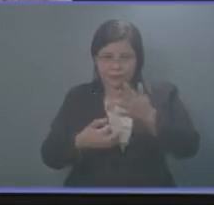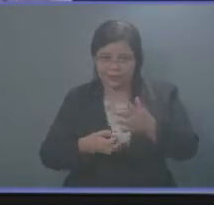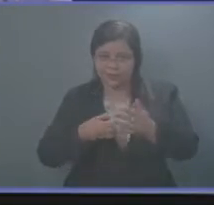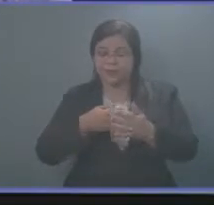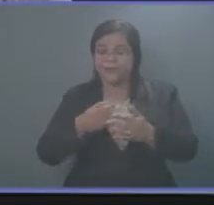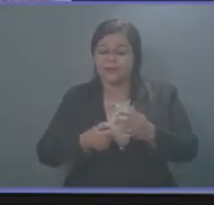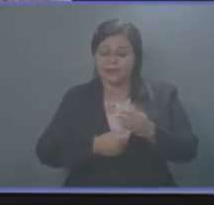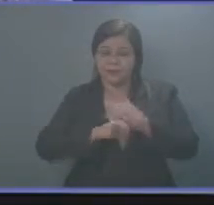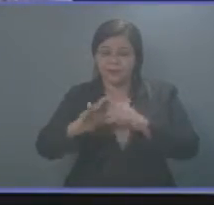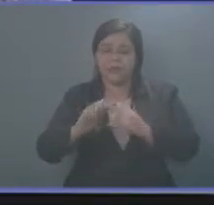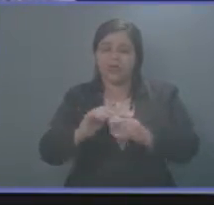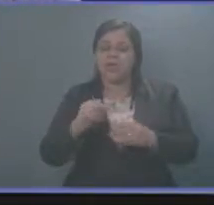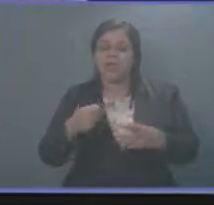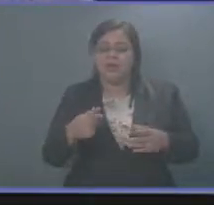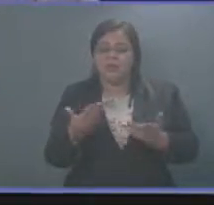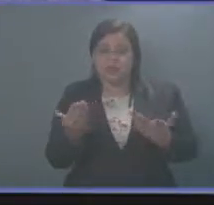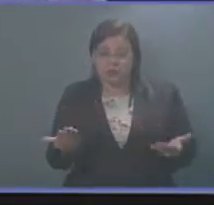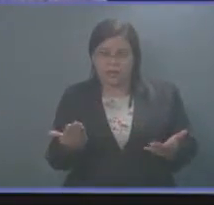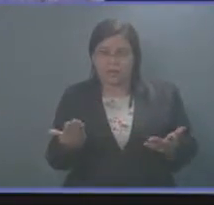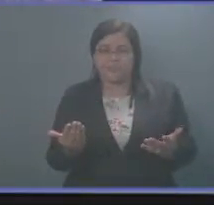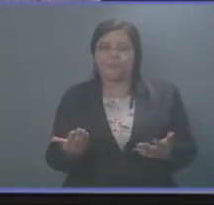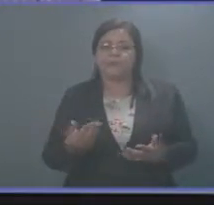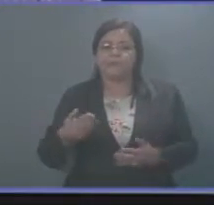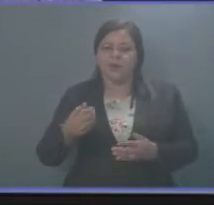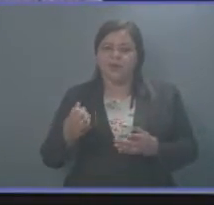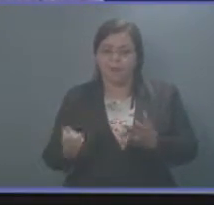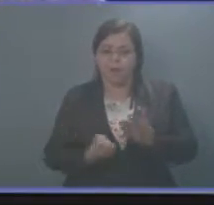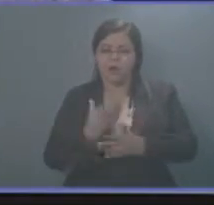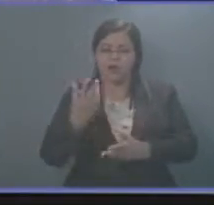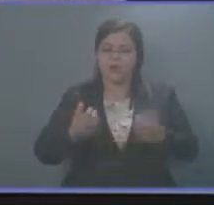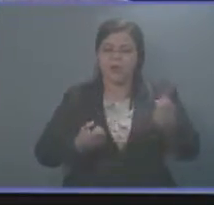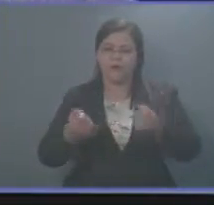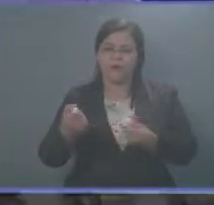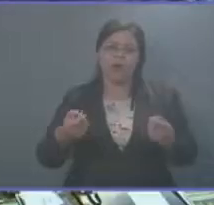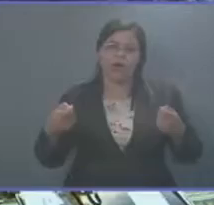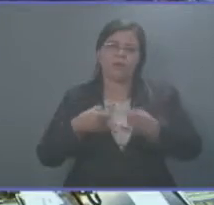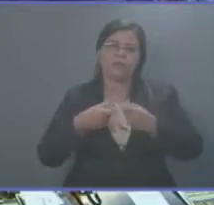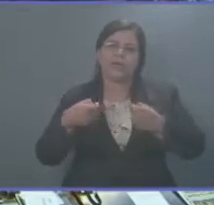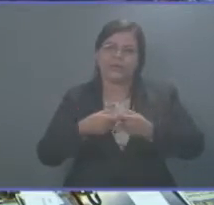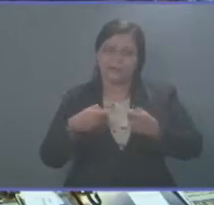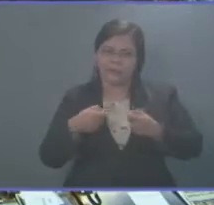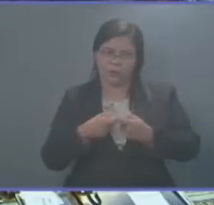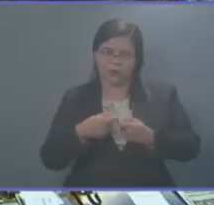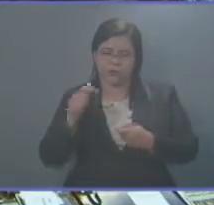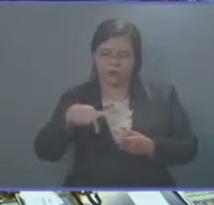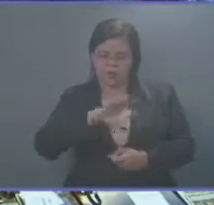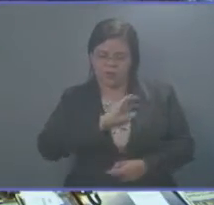vehículos híbridos enchufables a nuestro país, presidente. Gracias, presidente.